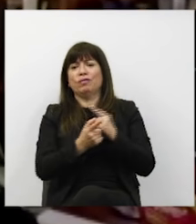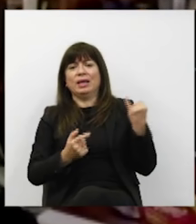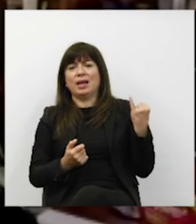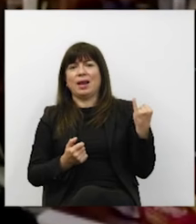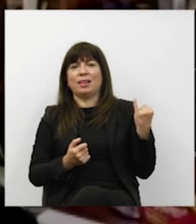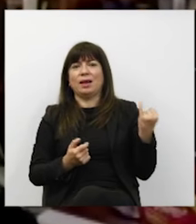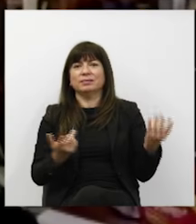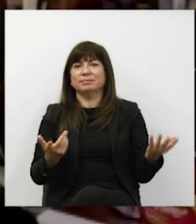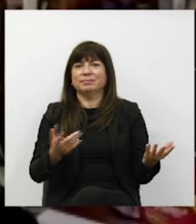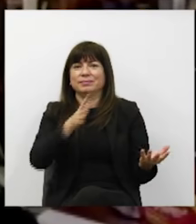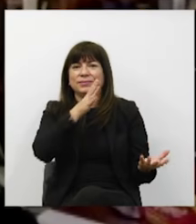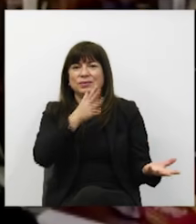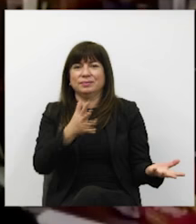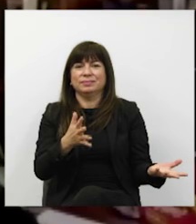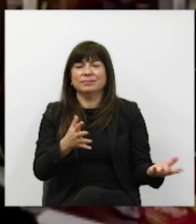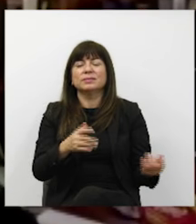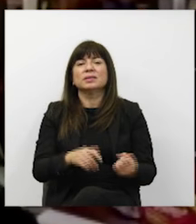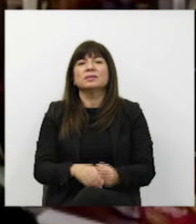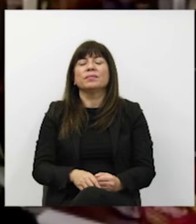generación.